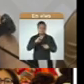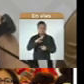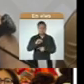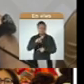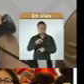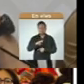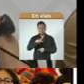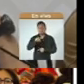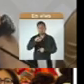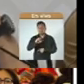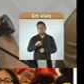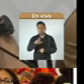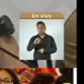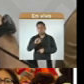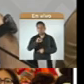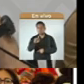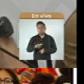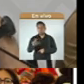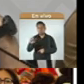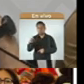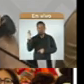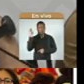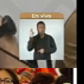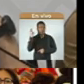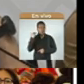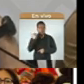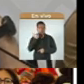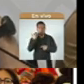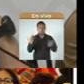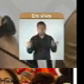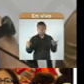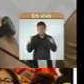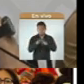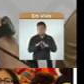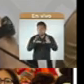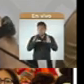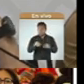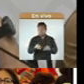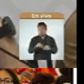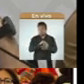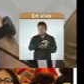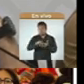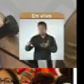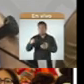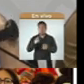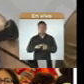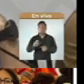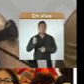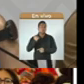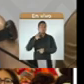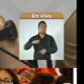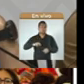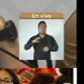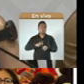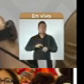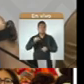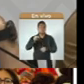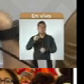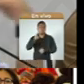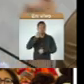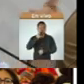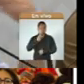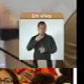cuando le quiso cerrar su radio este el exgobernador murat lo metió a la cárcel